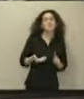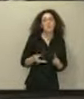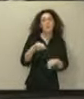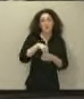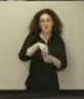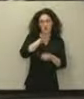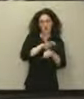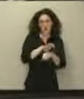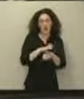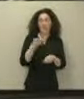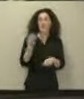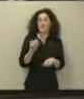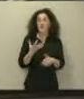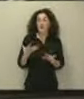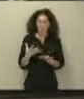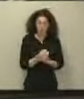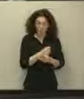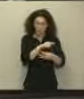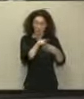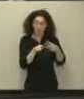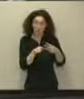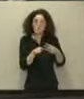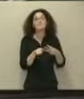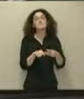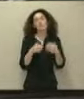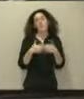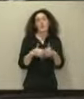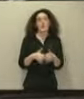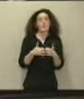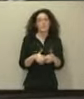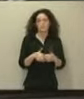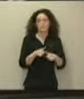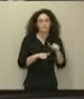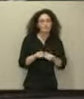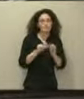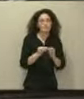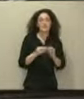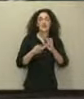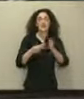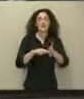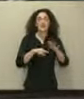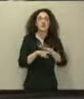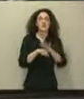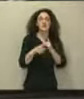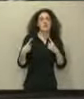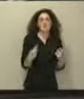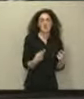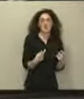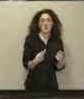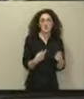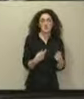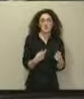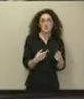debería de ser poner todo eso en funcionamiento y aplicar las técnicas de gestión necesarias para sacar el